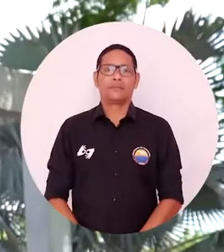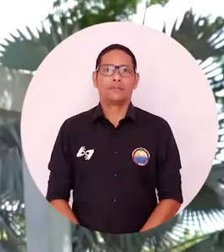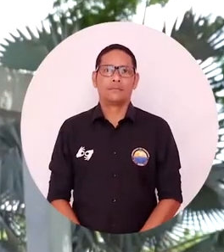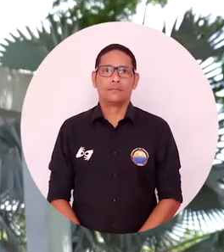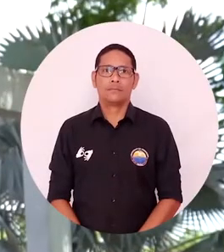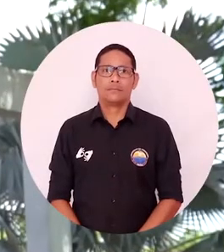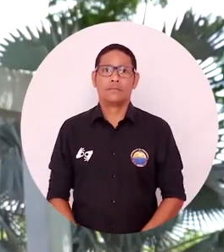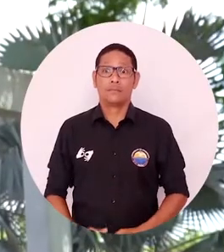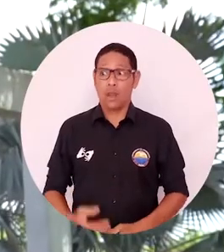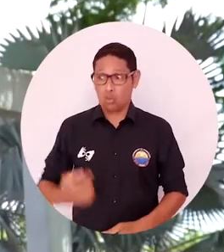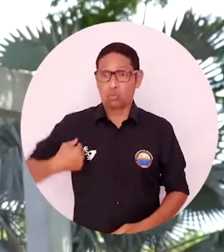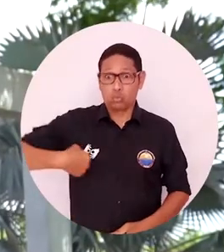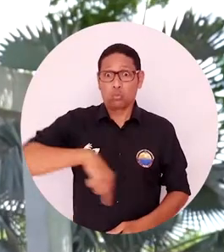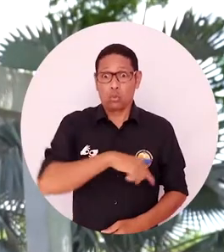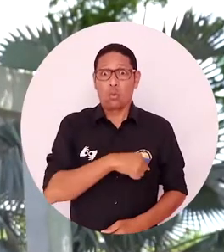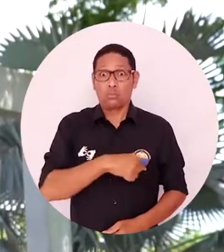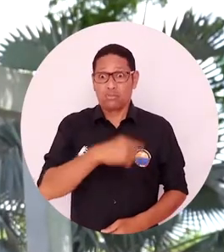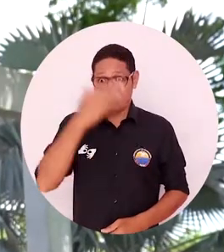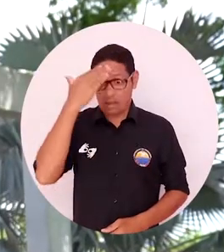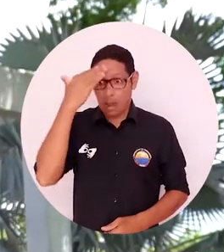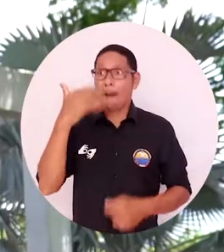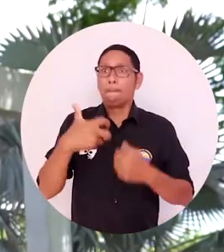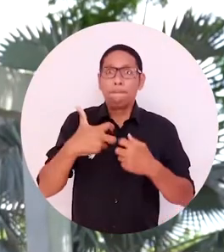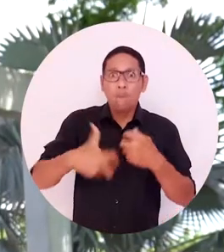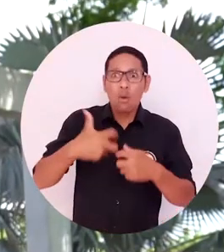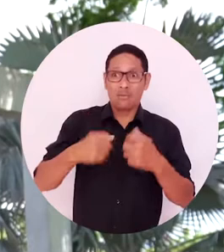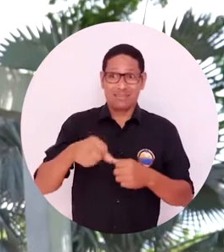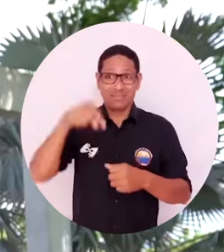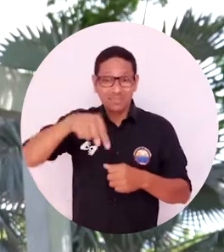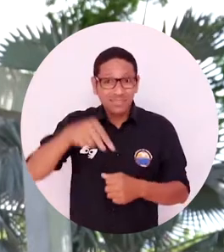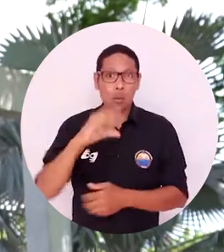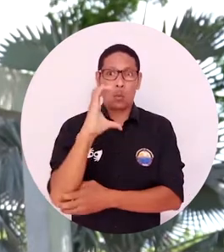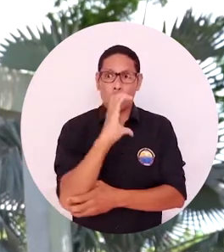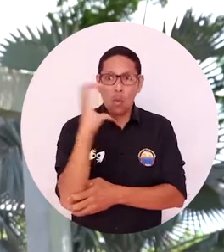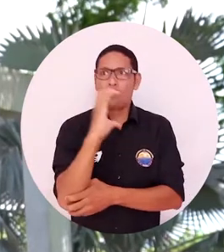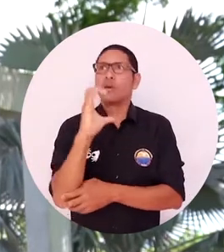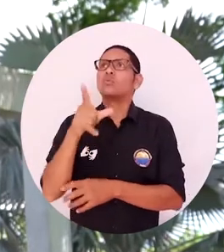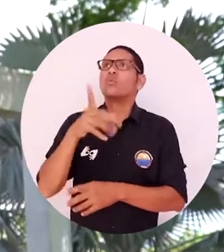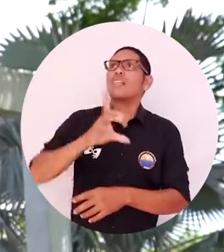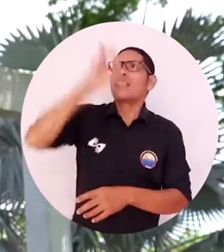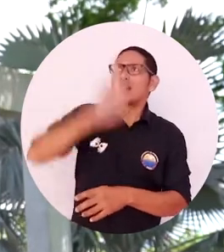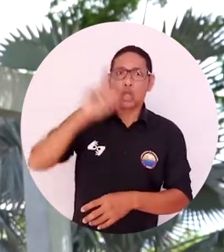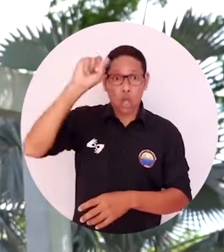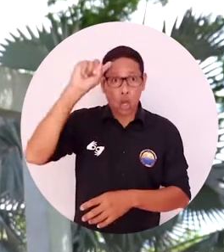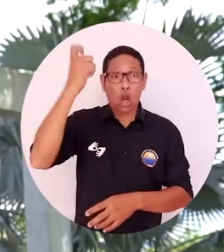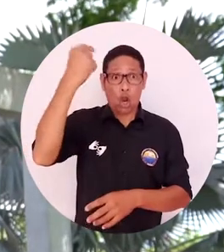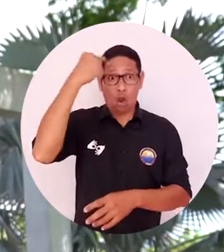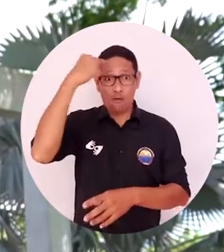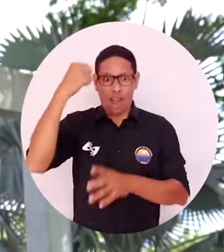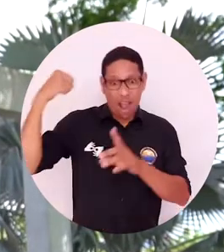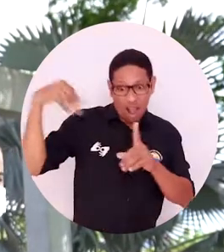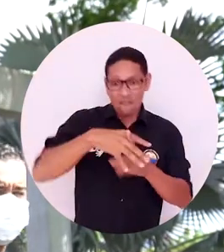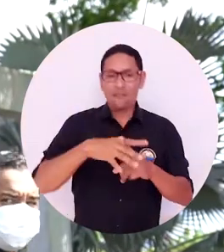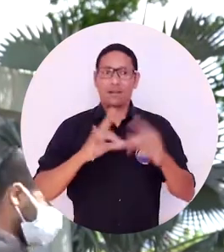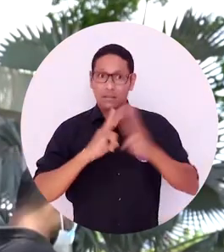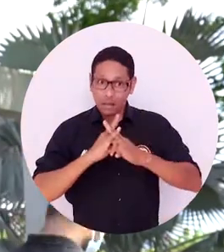A todos nos incumbe lo que ocurre en nuestro país y cada una de las decisiones que se tomen a nivel del gobierno central van a afectar a la